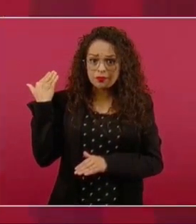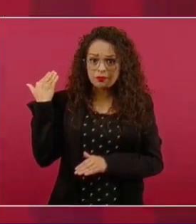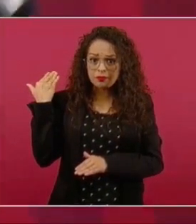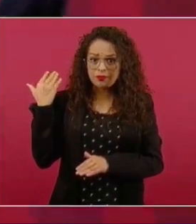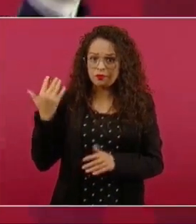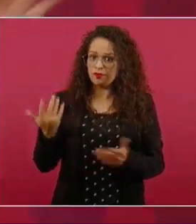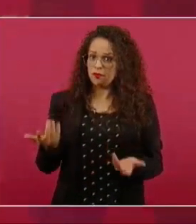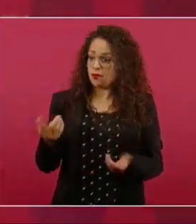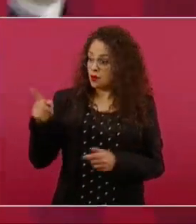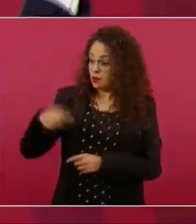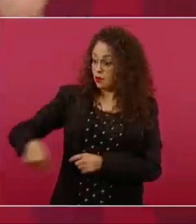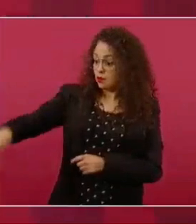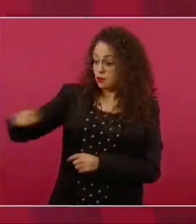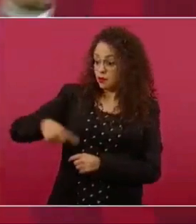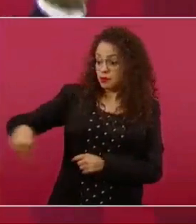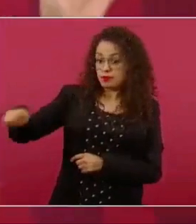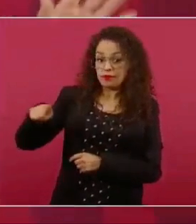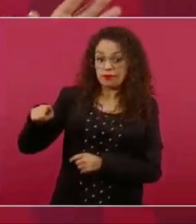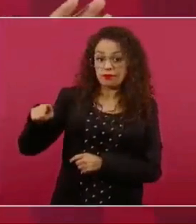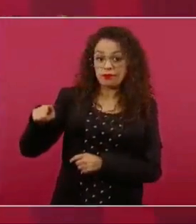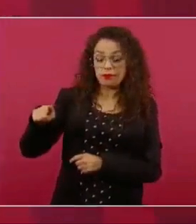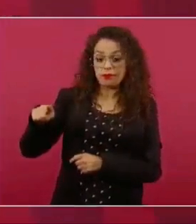y que ellos son